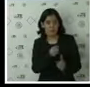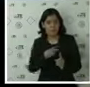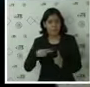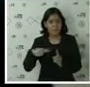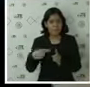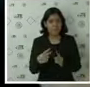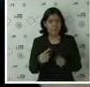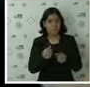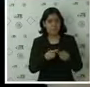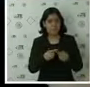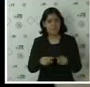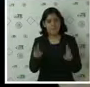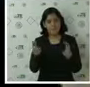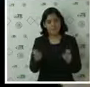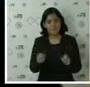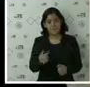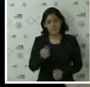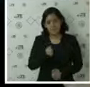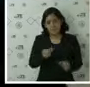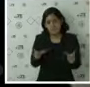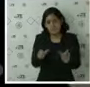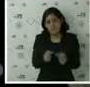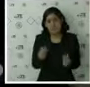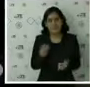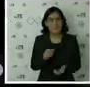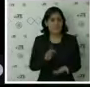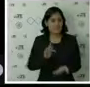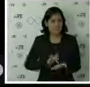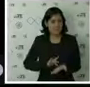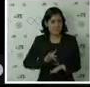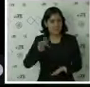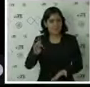bueno, y de mi parte es todo. Muchas gracias.